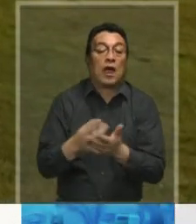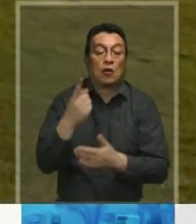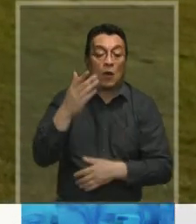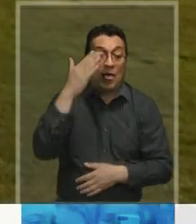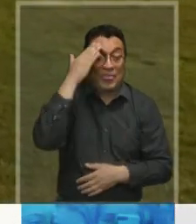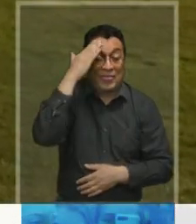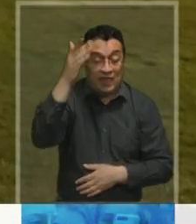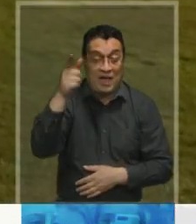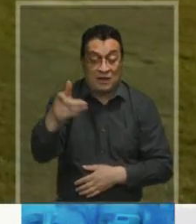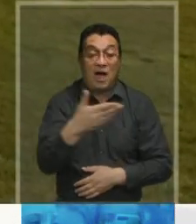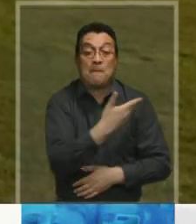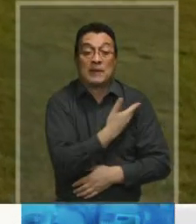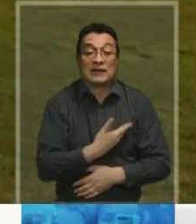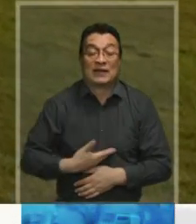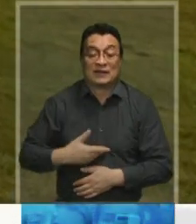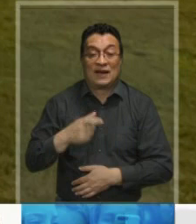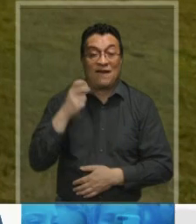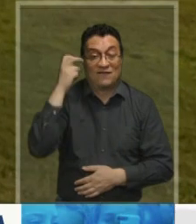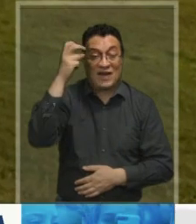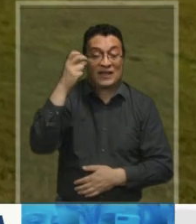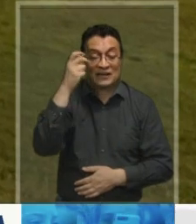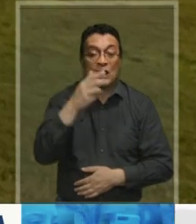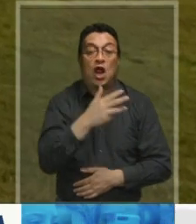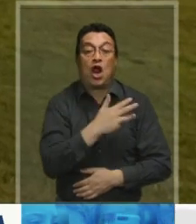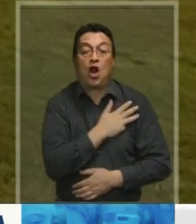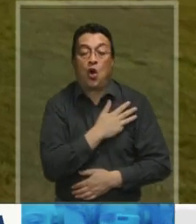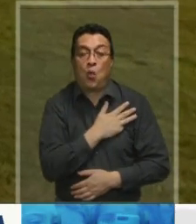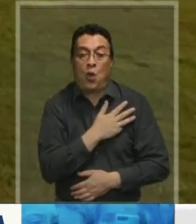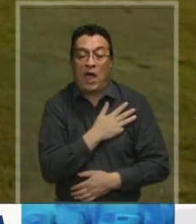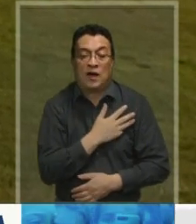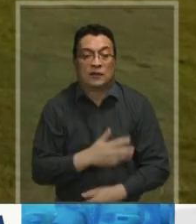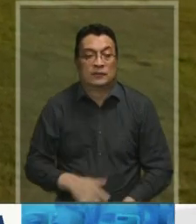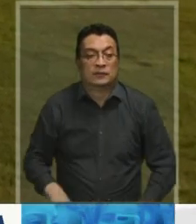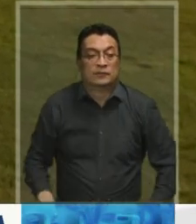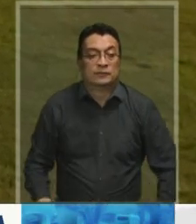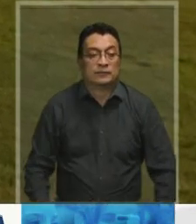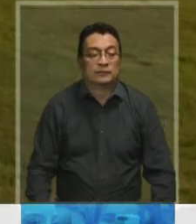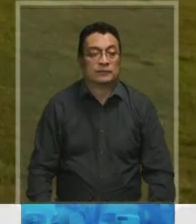el presidente de Brasil, de Lula da Silva. Alfonso.